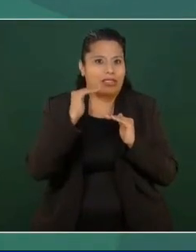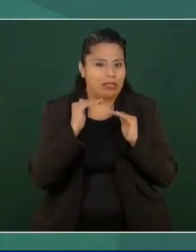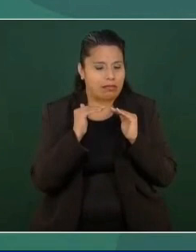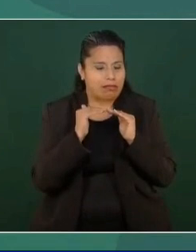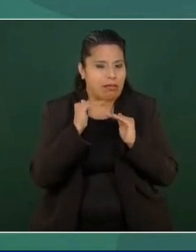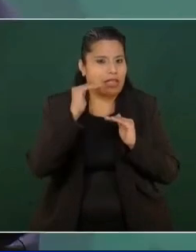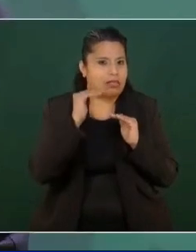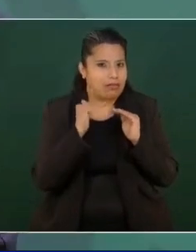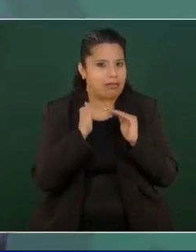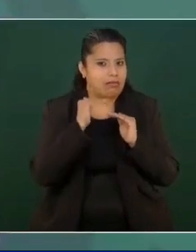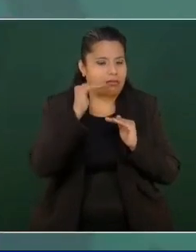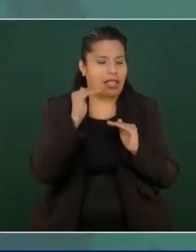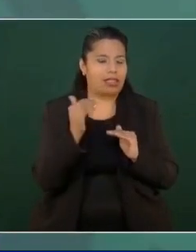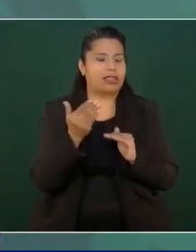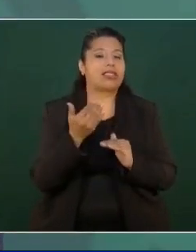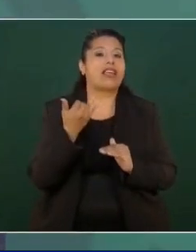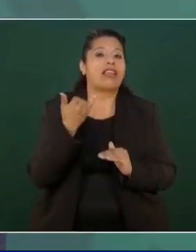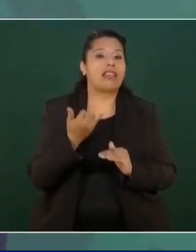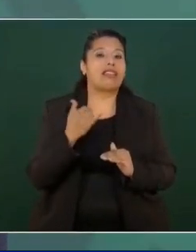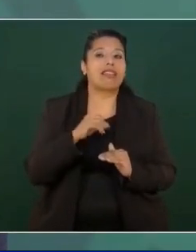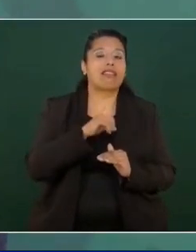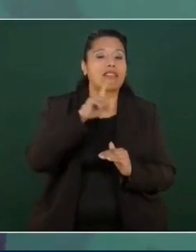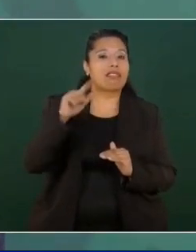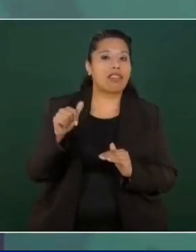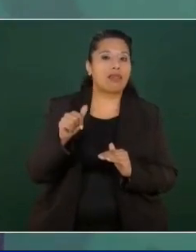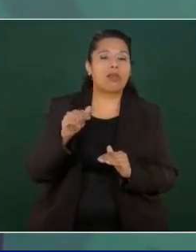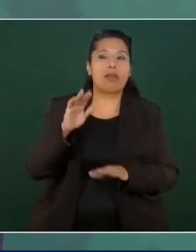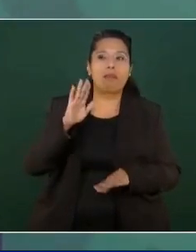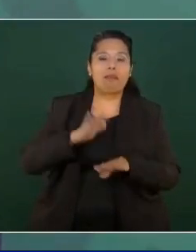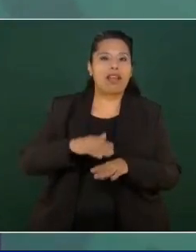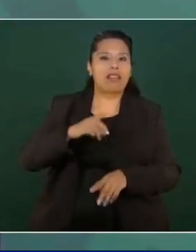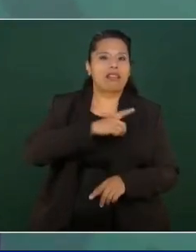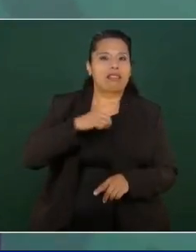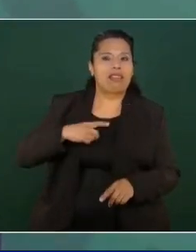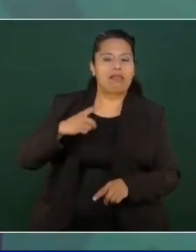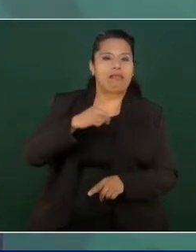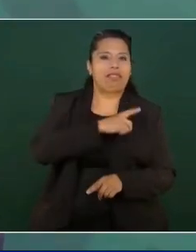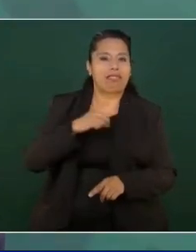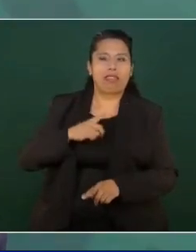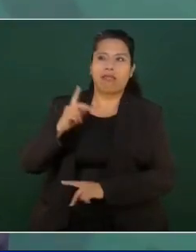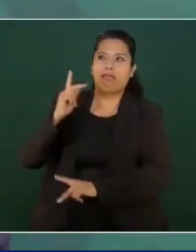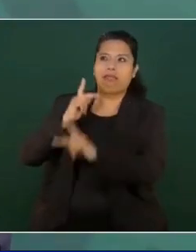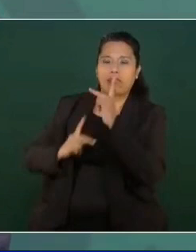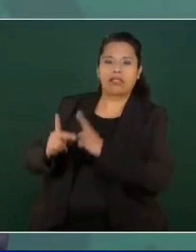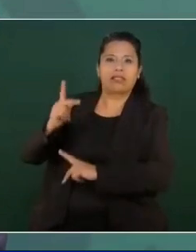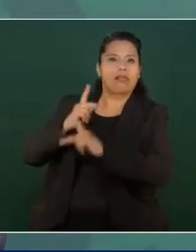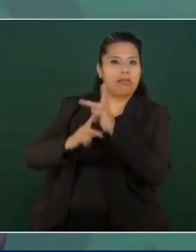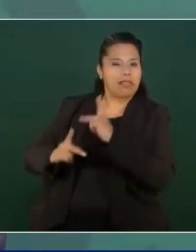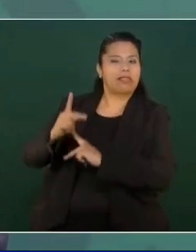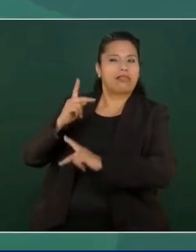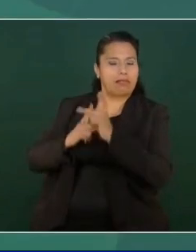y de cómo se endeudó al país, se endeudó al pueblo,